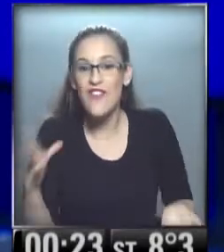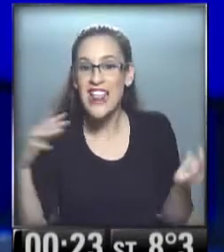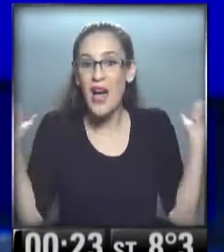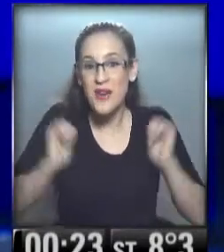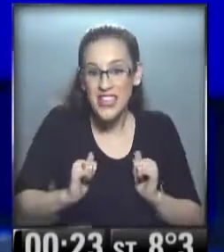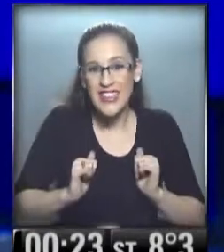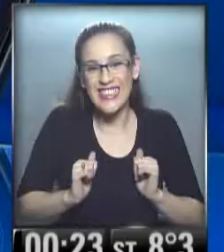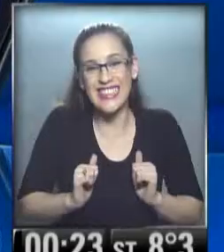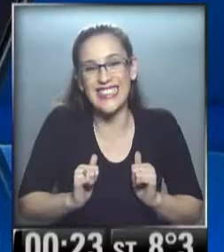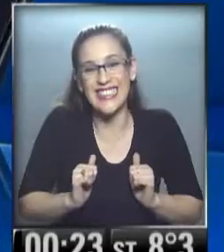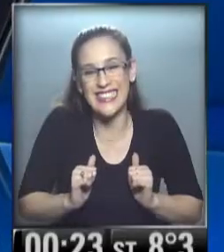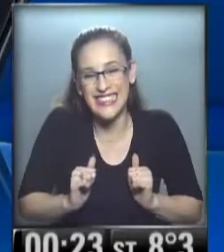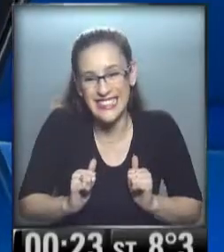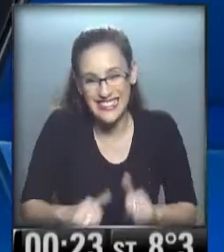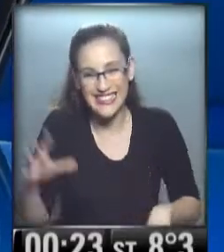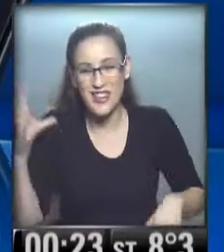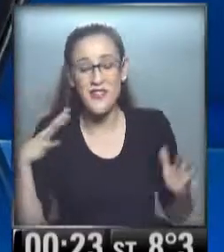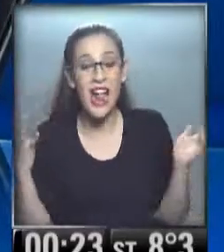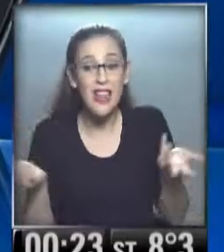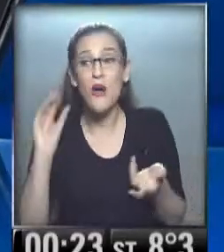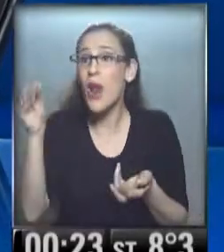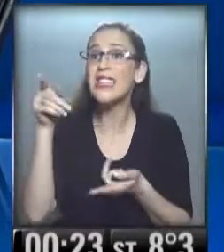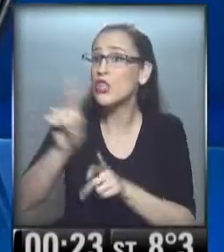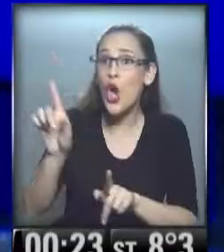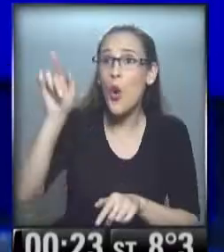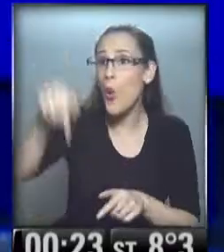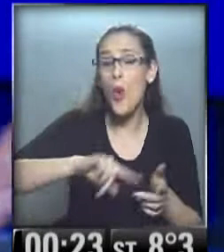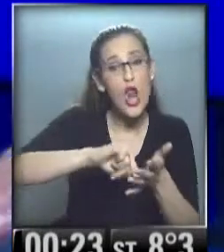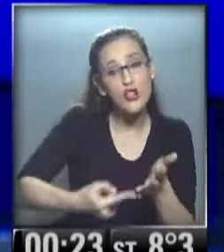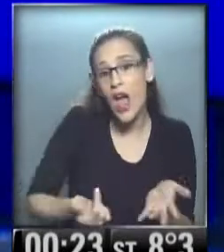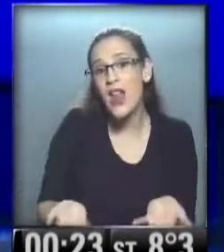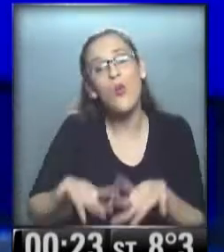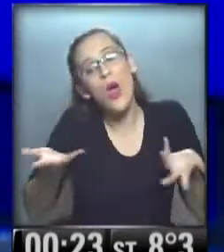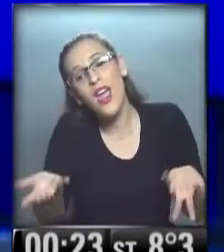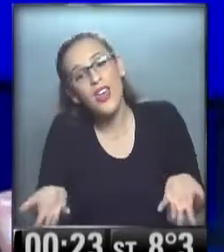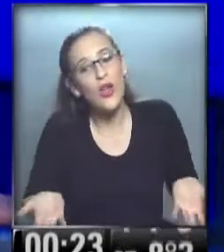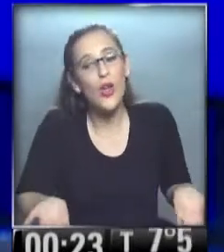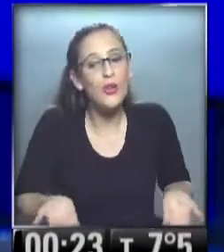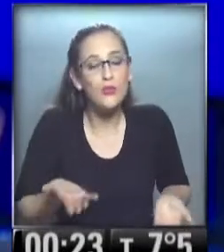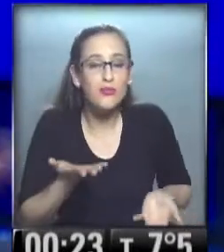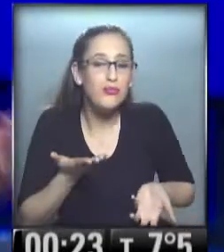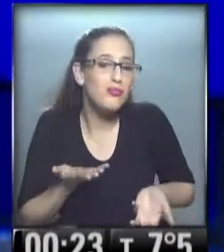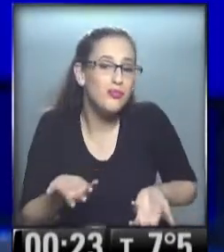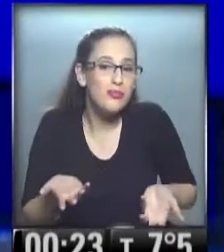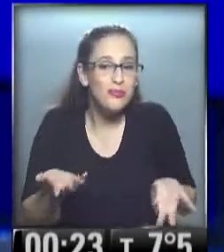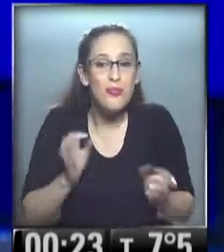no sentir notas el río frío si hace frío